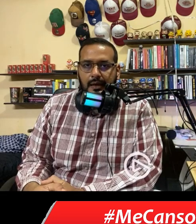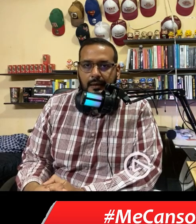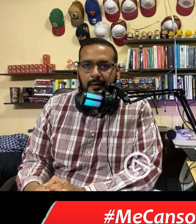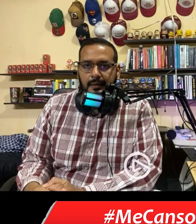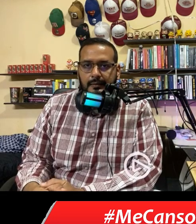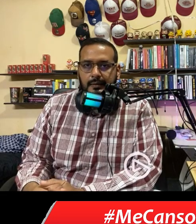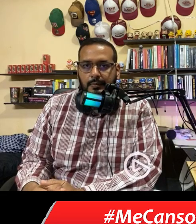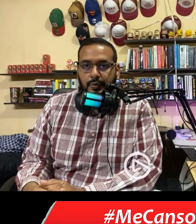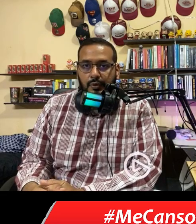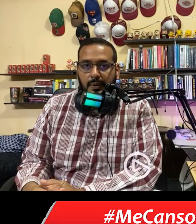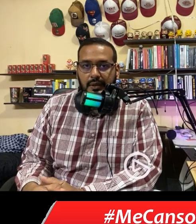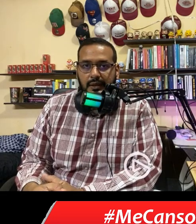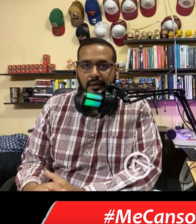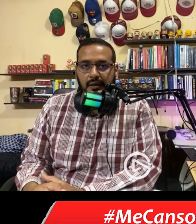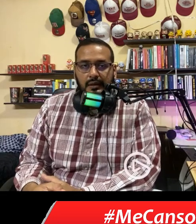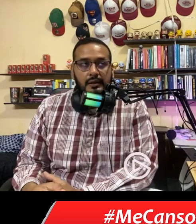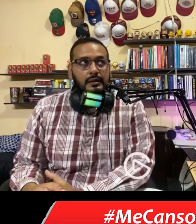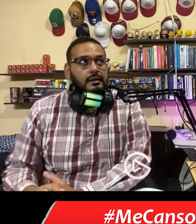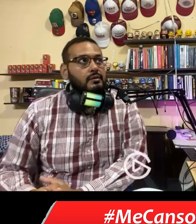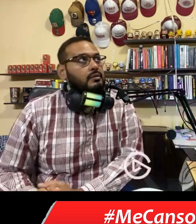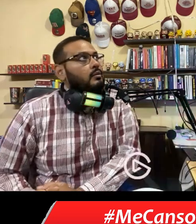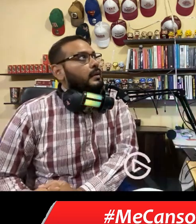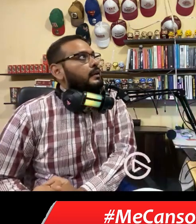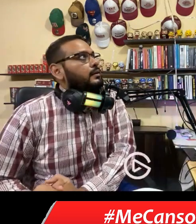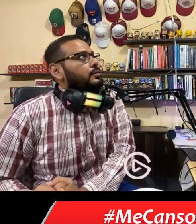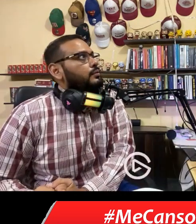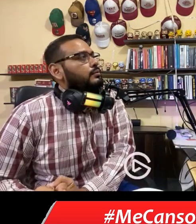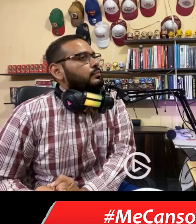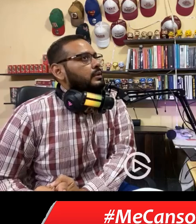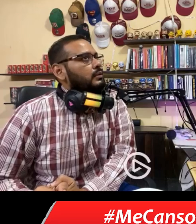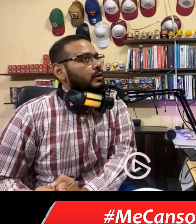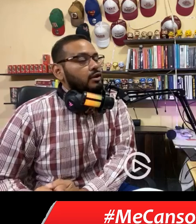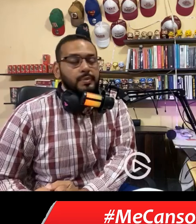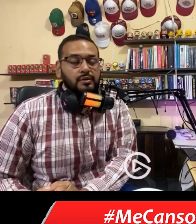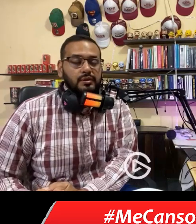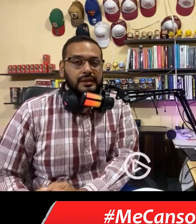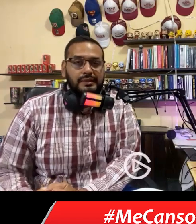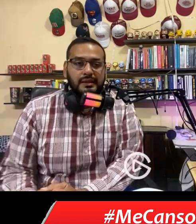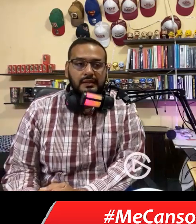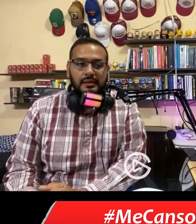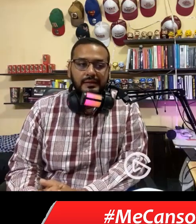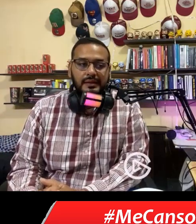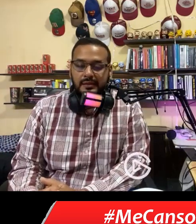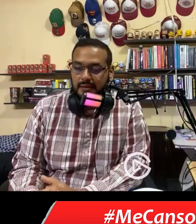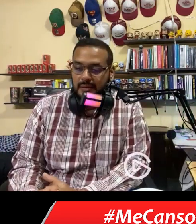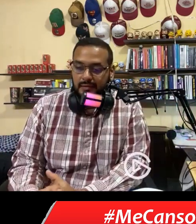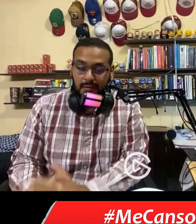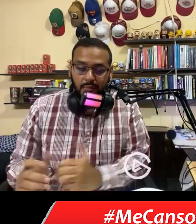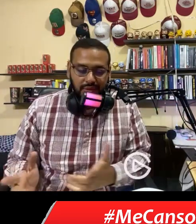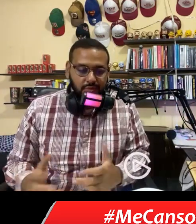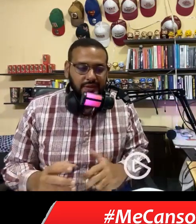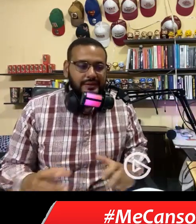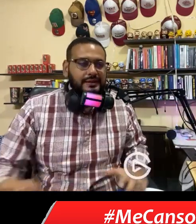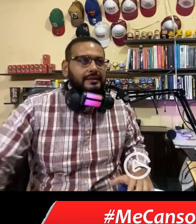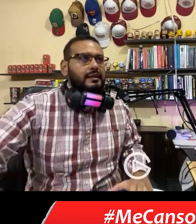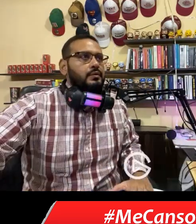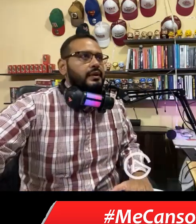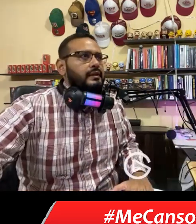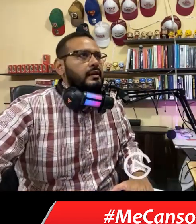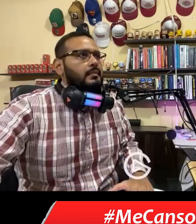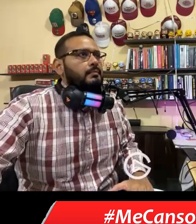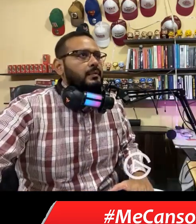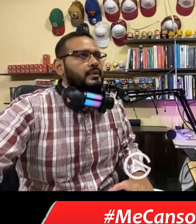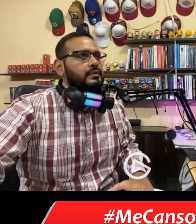estará pues obviamente gobernando, logrando, perdón, estas diputaciones y estas